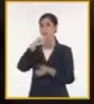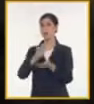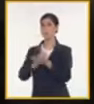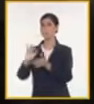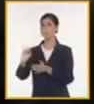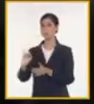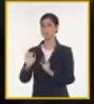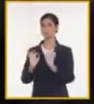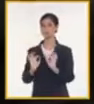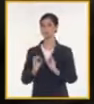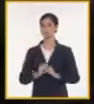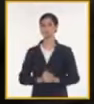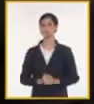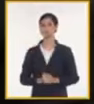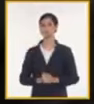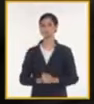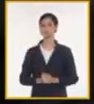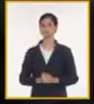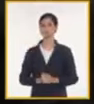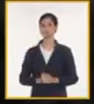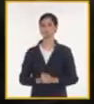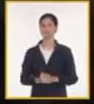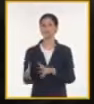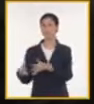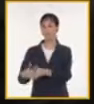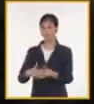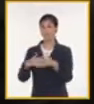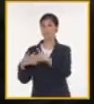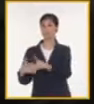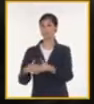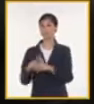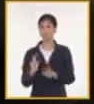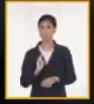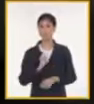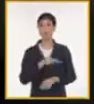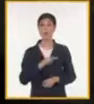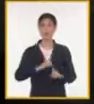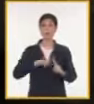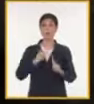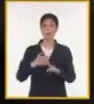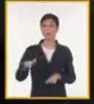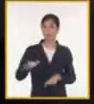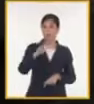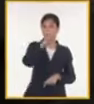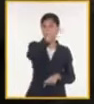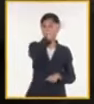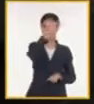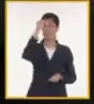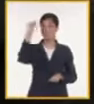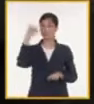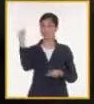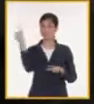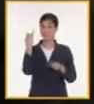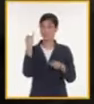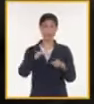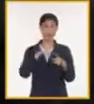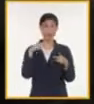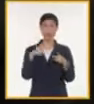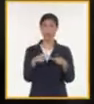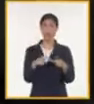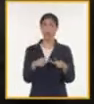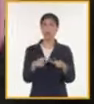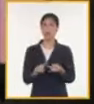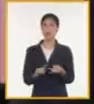terroristas en Estados Unidos y se está hablando aquí de actos contra un aeropuerto internacional acto contra instalaciones militares y que